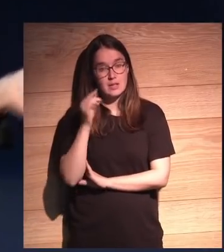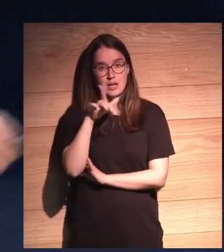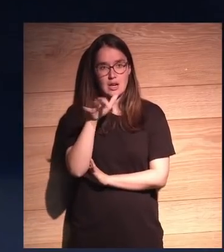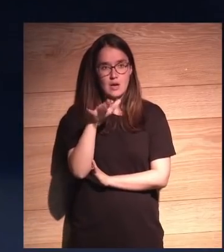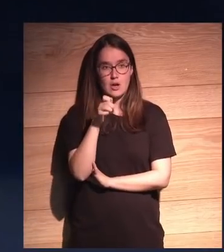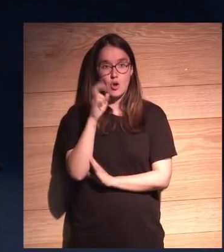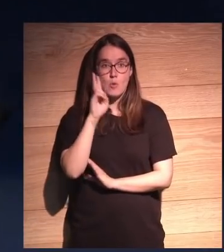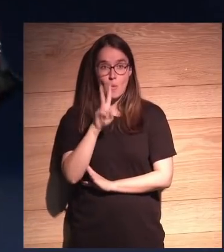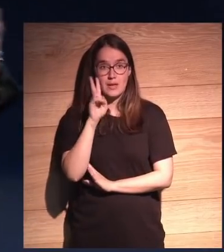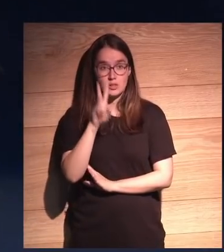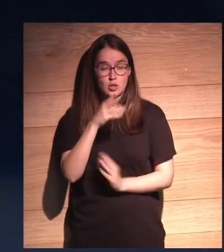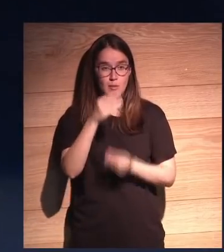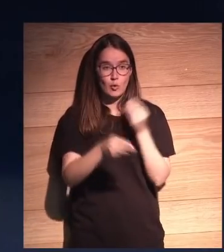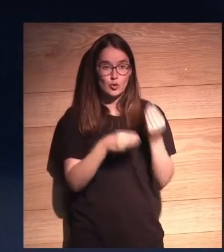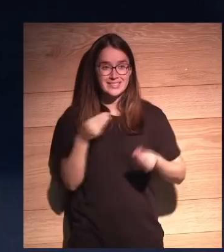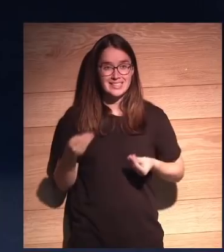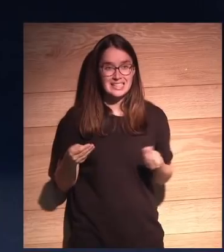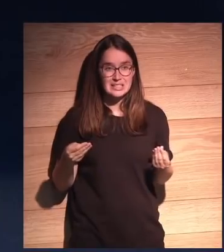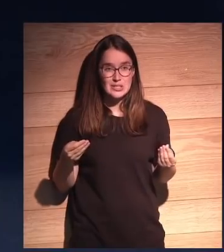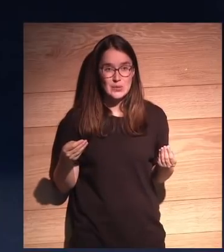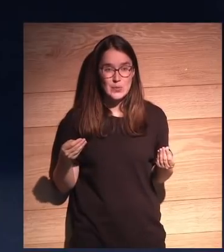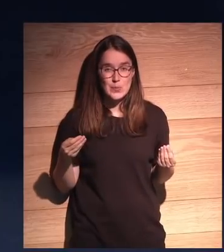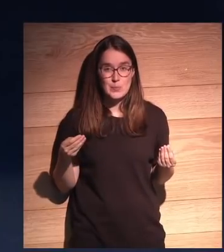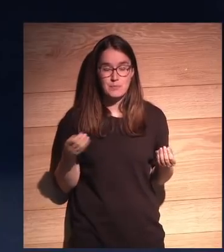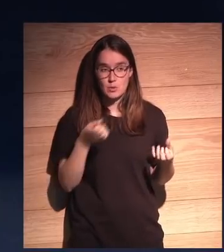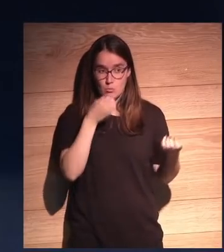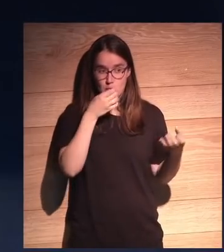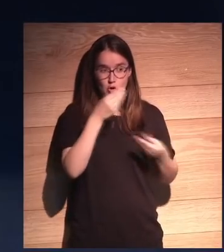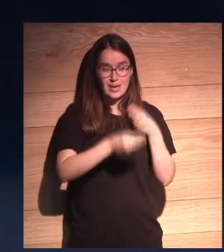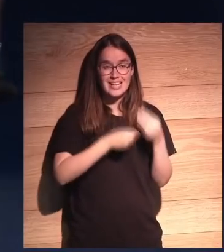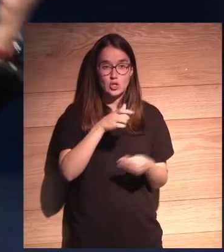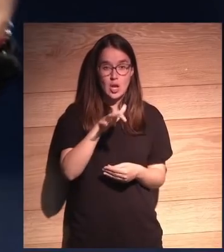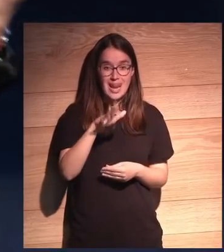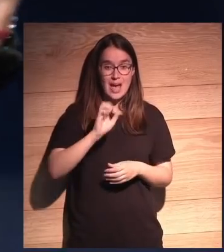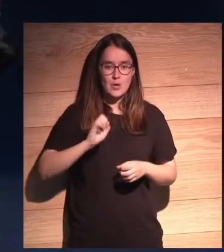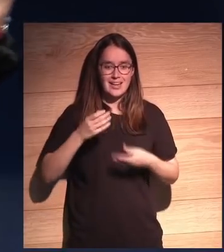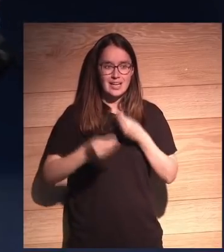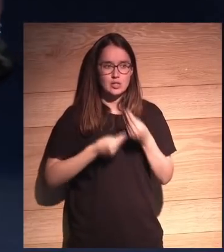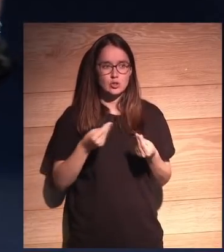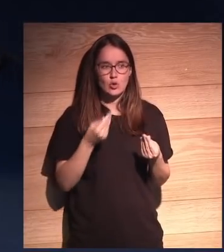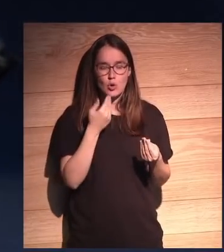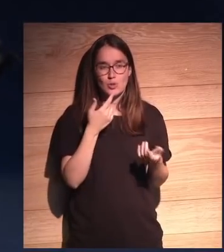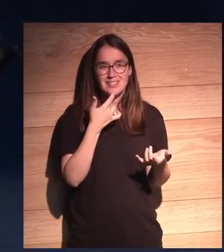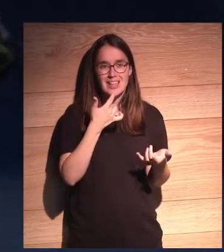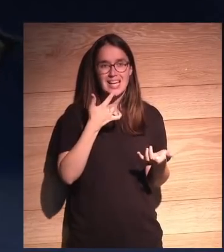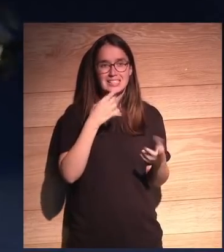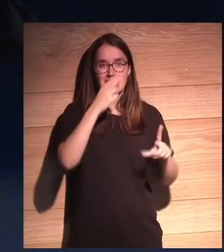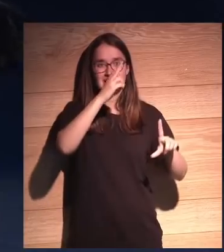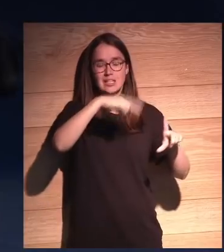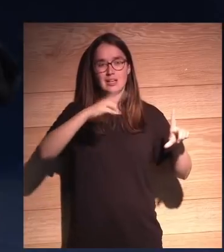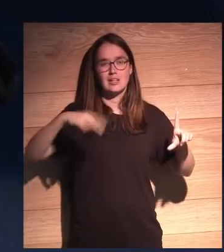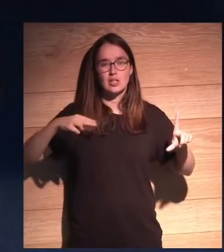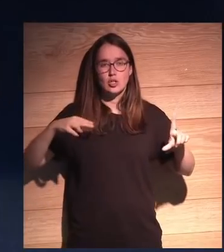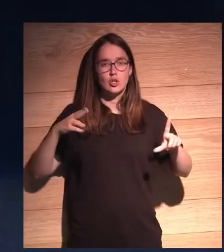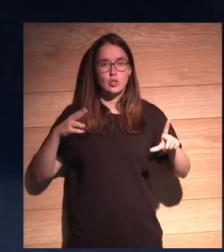Laura. Como veis, lo que hemos hecho, bueno, lo que ha hecho Laura en concreto es hacer, como os decía, estas obras llenas